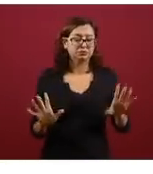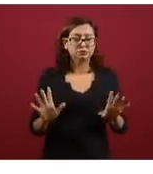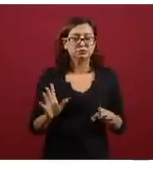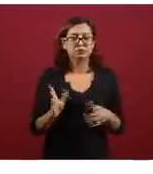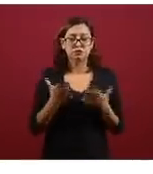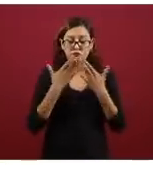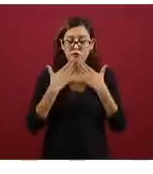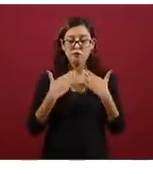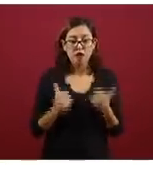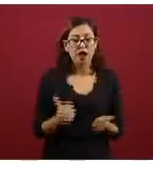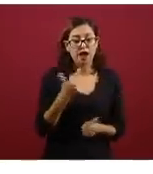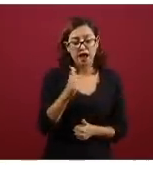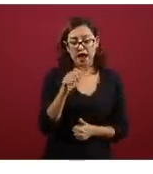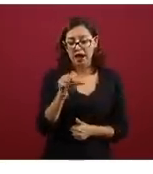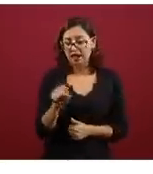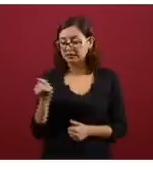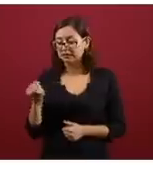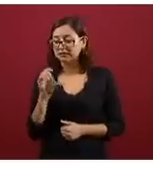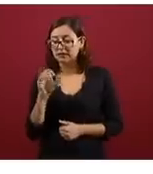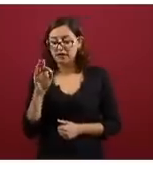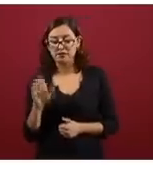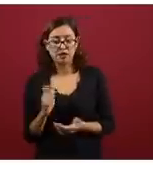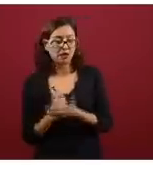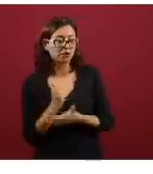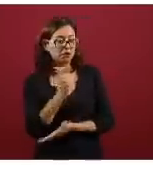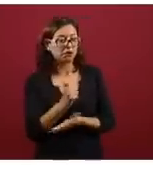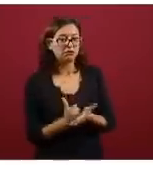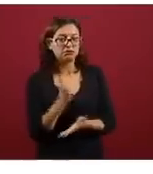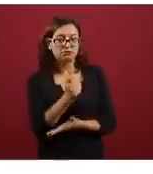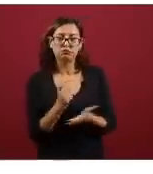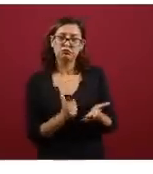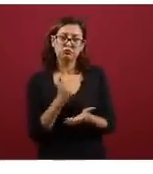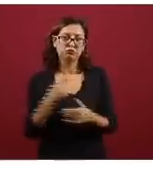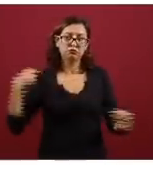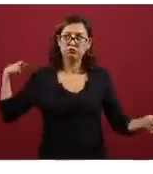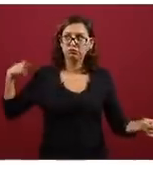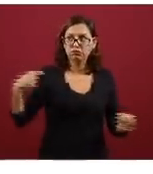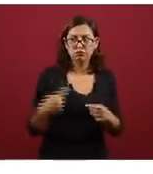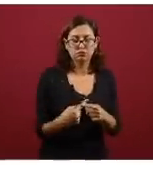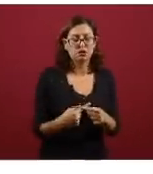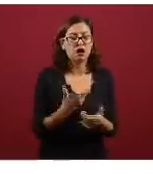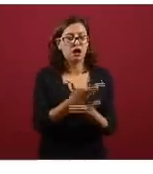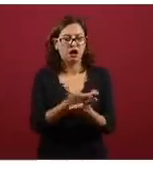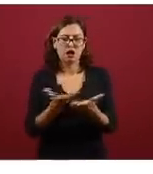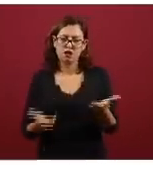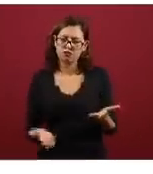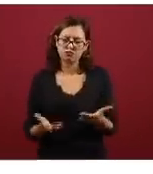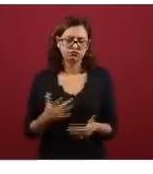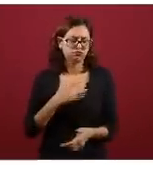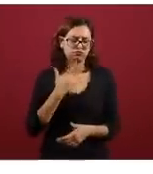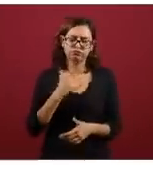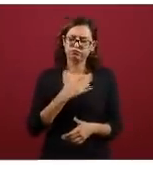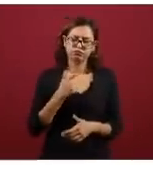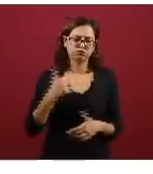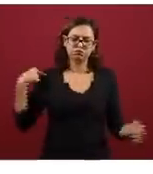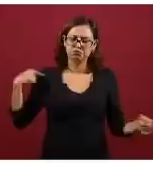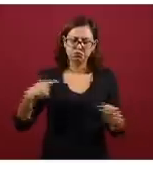quedáramos perfectamente de acuerdo con los pagos que se consideraban inadecuados, que